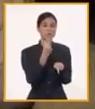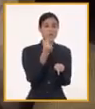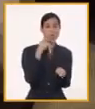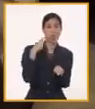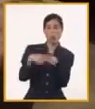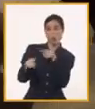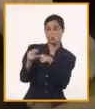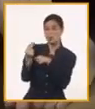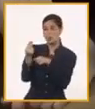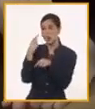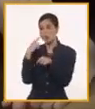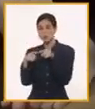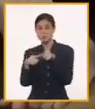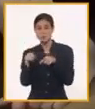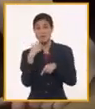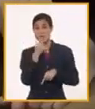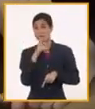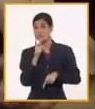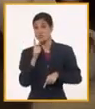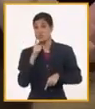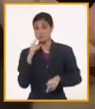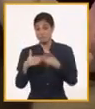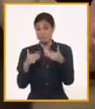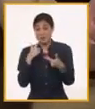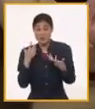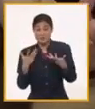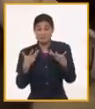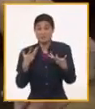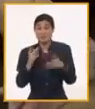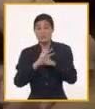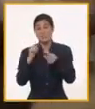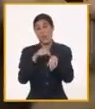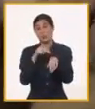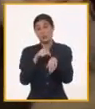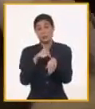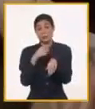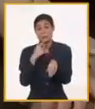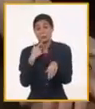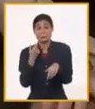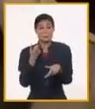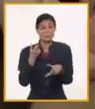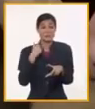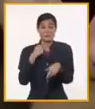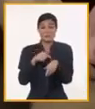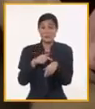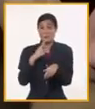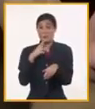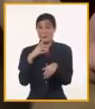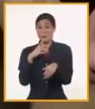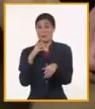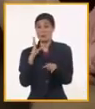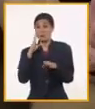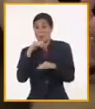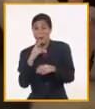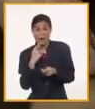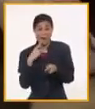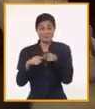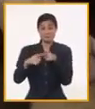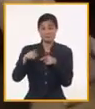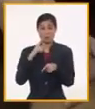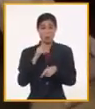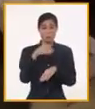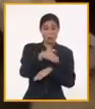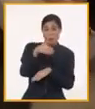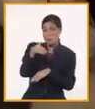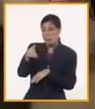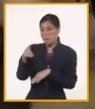sueldos, eso no era tan fácil. Y entonces perdían tiempo, porque están aquí, allá, entonces, yo fui tomando medidas de tipo de carácter